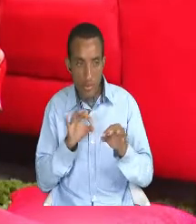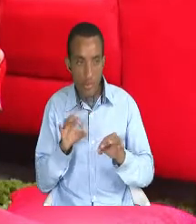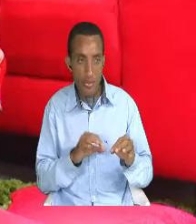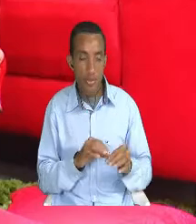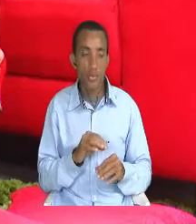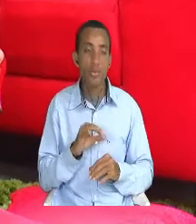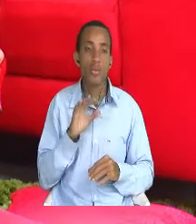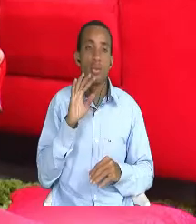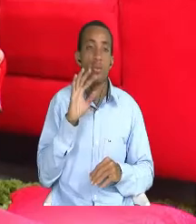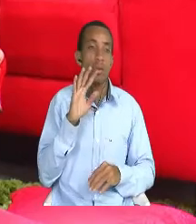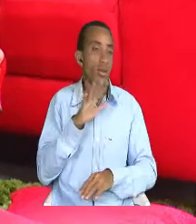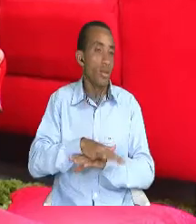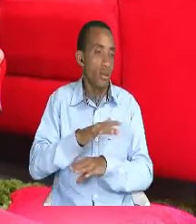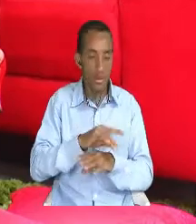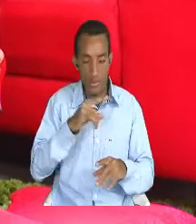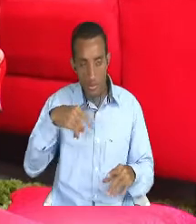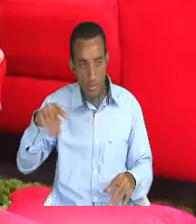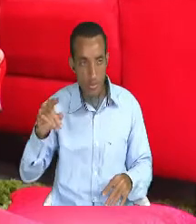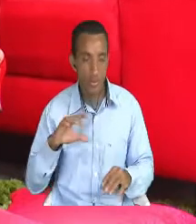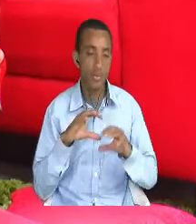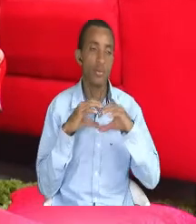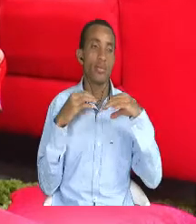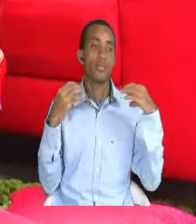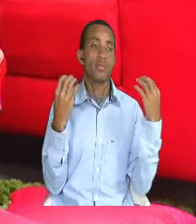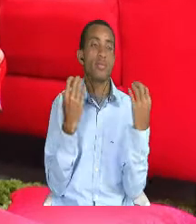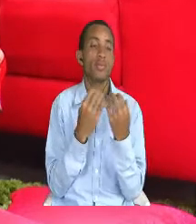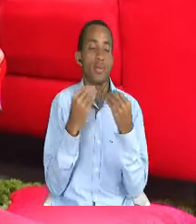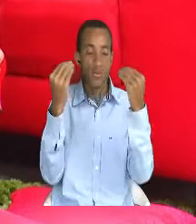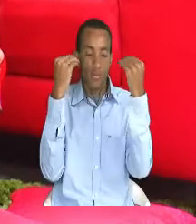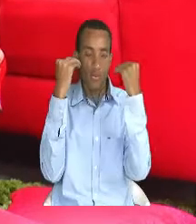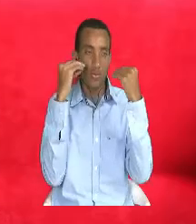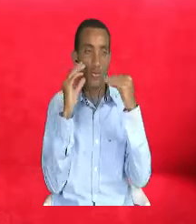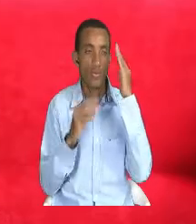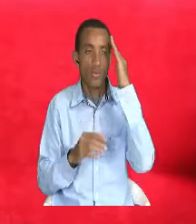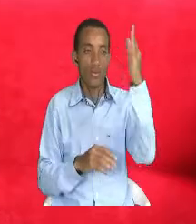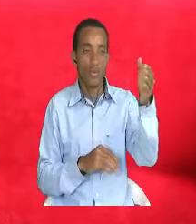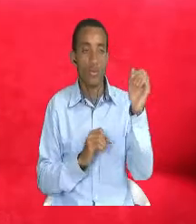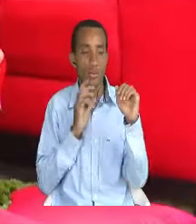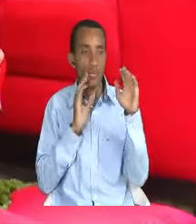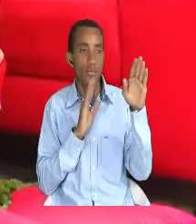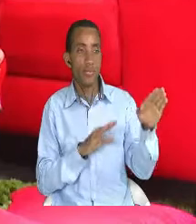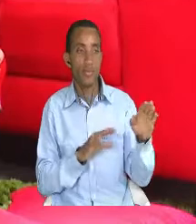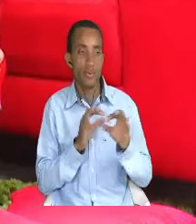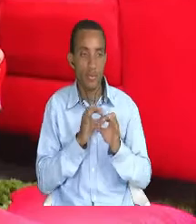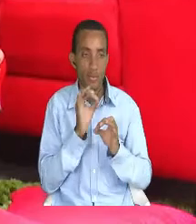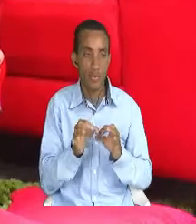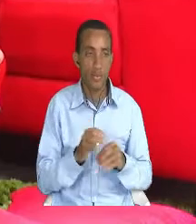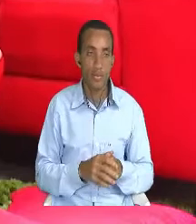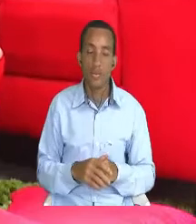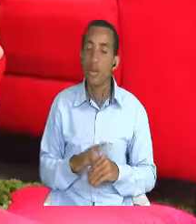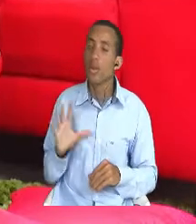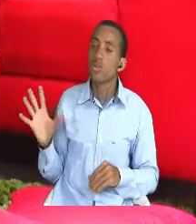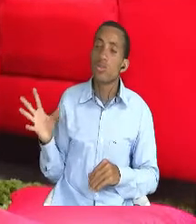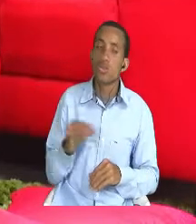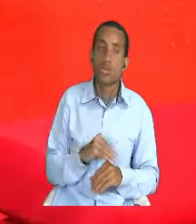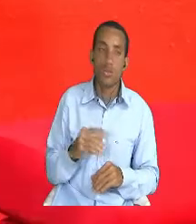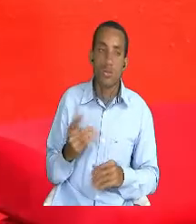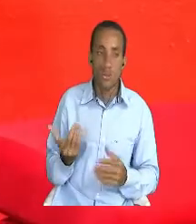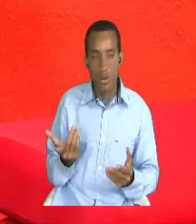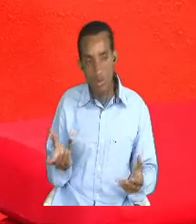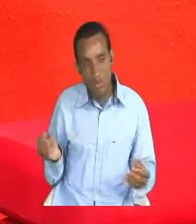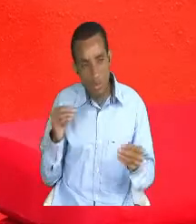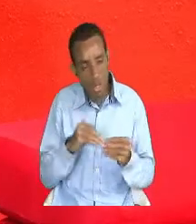al estadio para que se preparen, se formen y a futuro pues representen al municipio. De toda esa labor que realizas con los niños, ¿qué es lo que